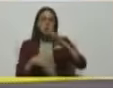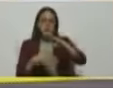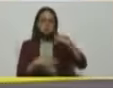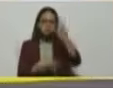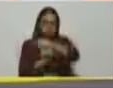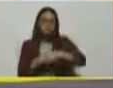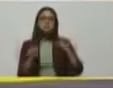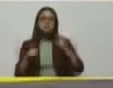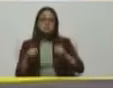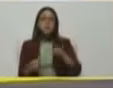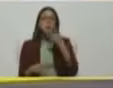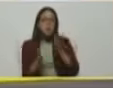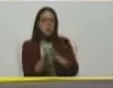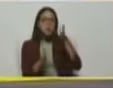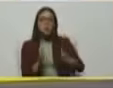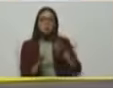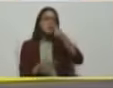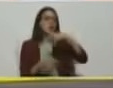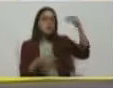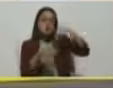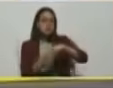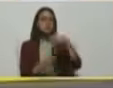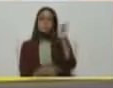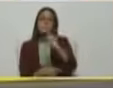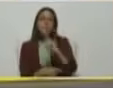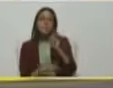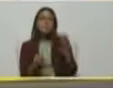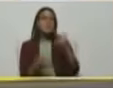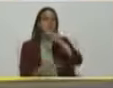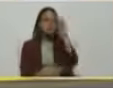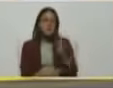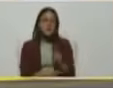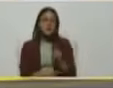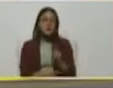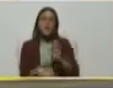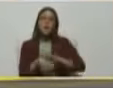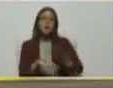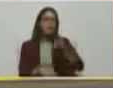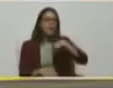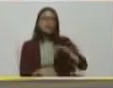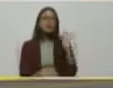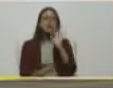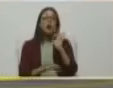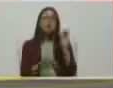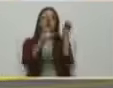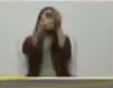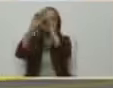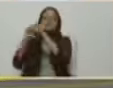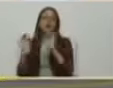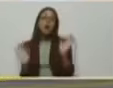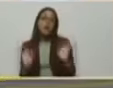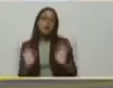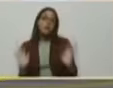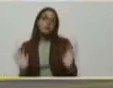Buena vecindad, que nadie se meta en los asuntos internos de Venezuela, porque nosotros no nos metemos en asuntos internos de